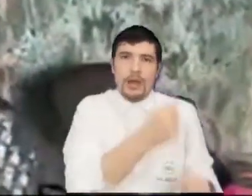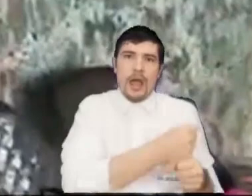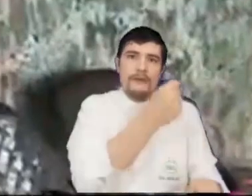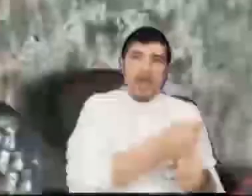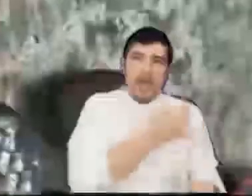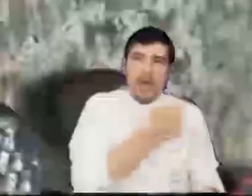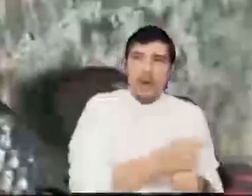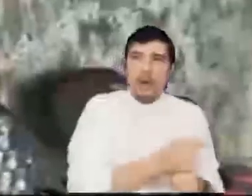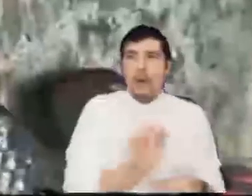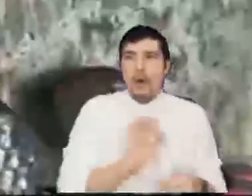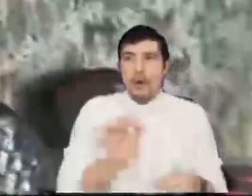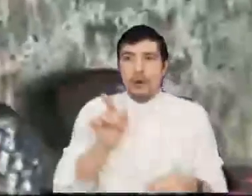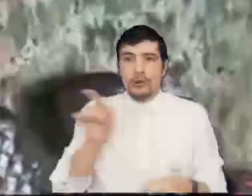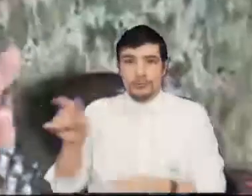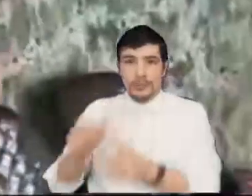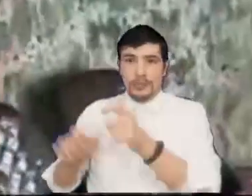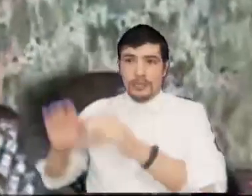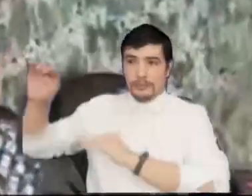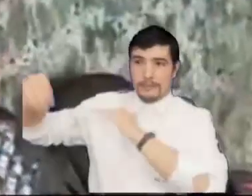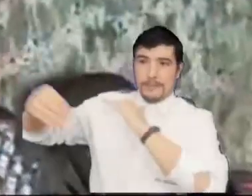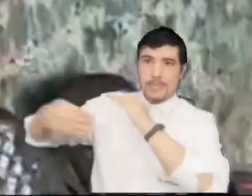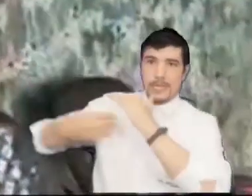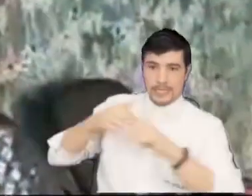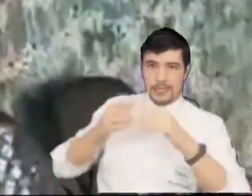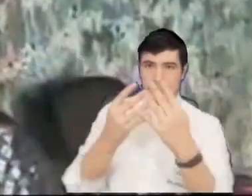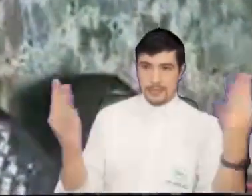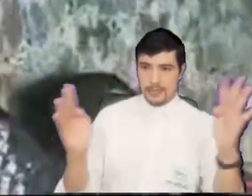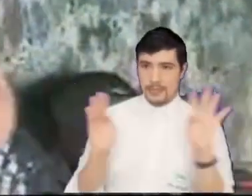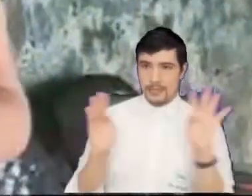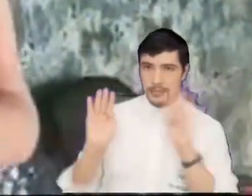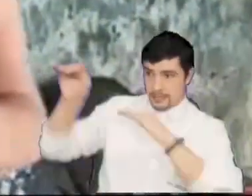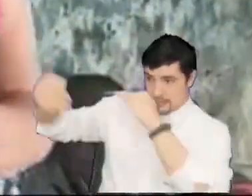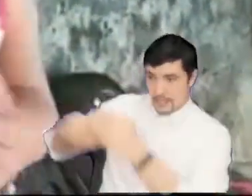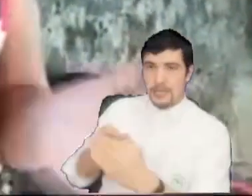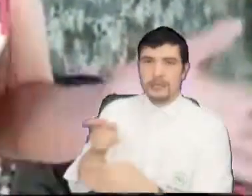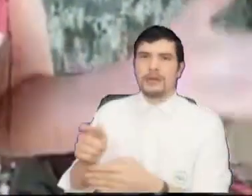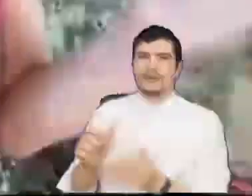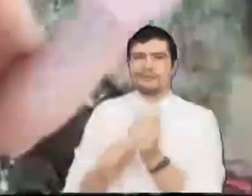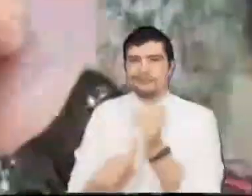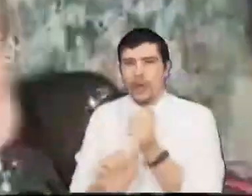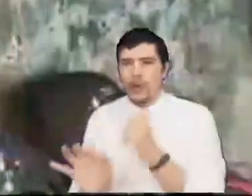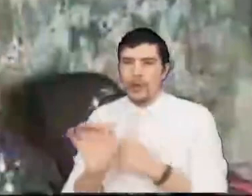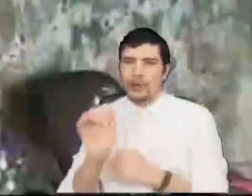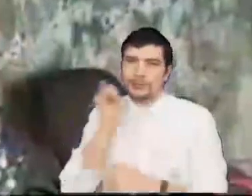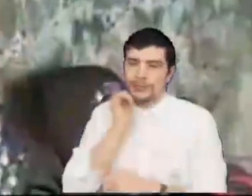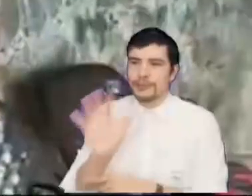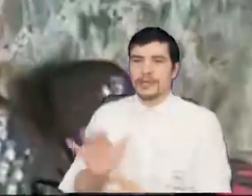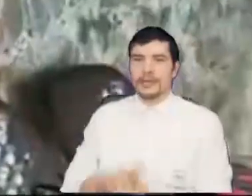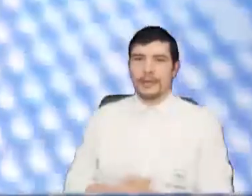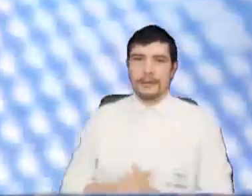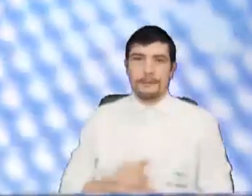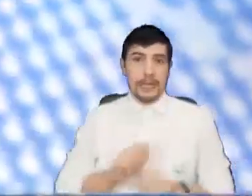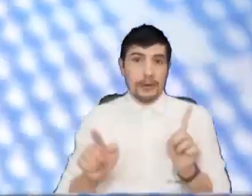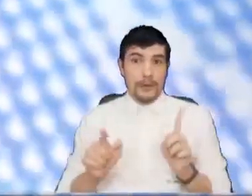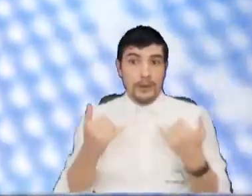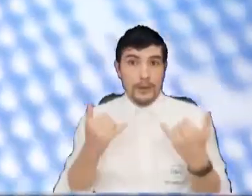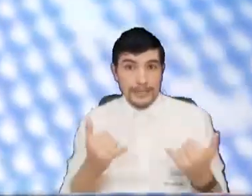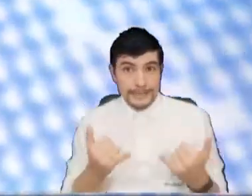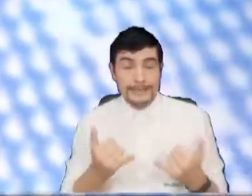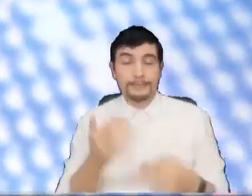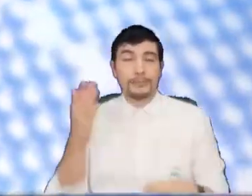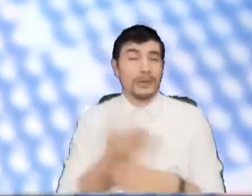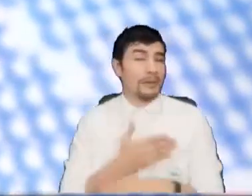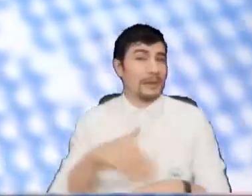necesidades. Entre las cosas que vemos más graves es que ya intentaron entrar a una de las viviendas. Afortunadamente